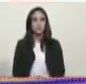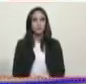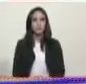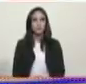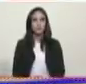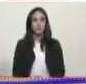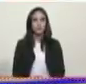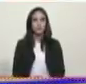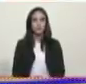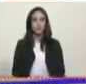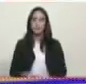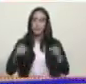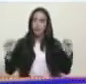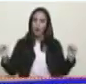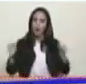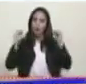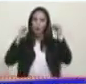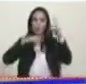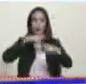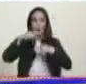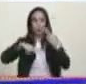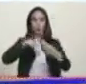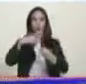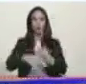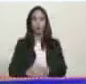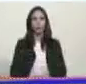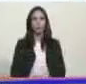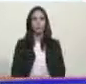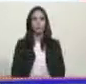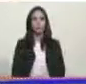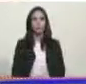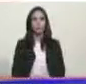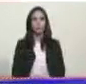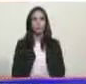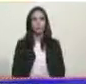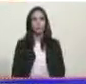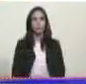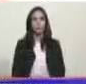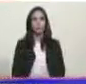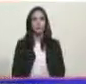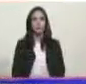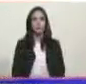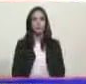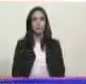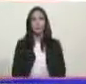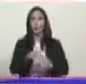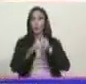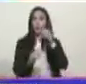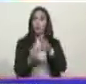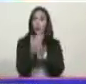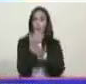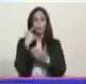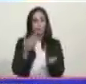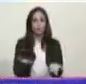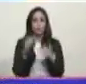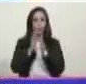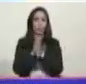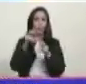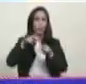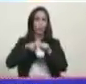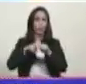¡Que viva la revolución! Fíjense ustedes, esta Fundación, pueden sentarse, por